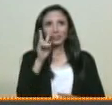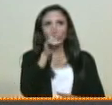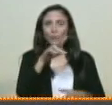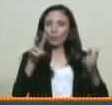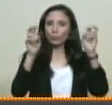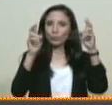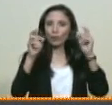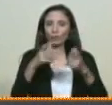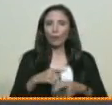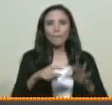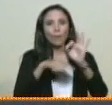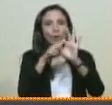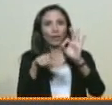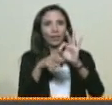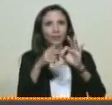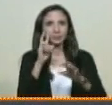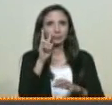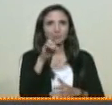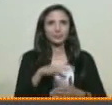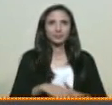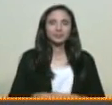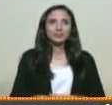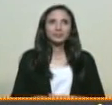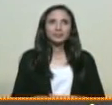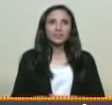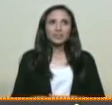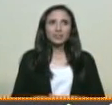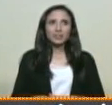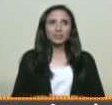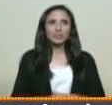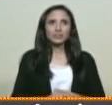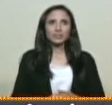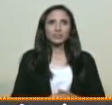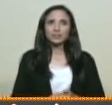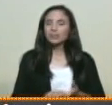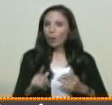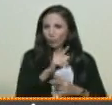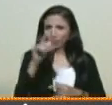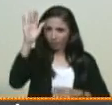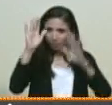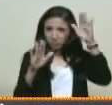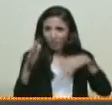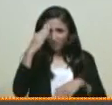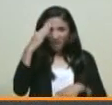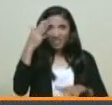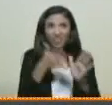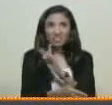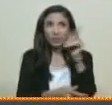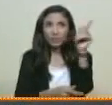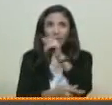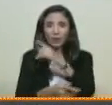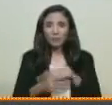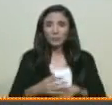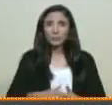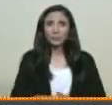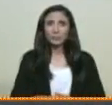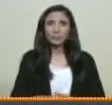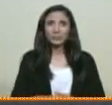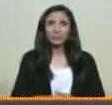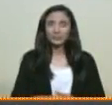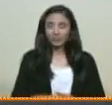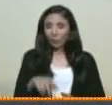ustedes no saben qué es un medio, qué es una locha ni un real. Levanten la mano los que no saben qué es un medio, una locha. Averígualo.